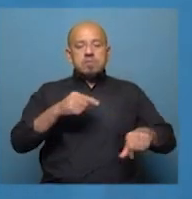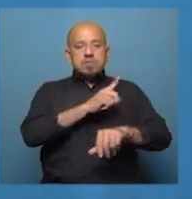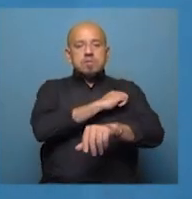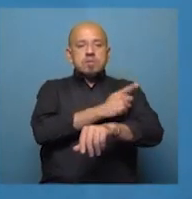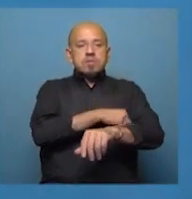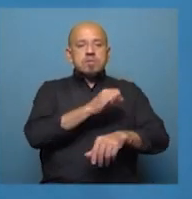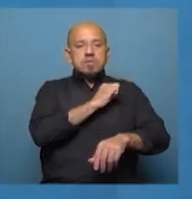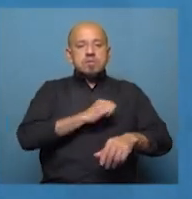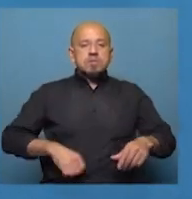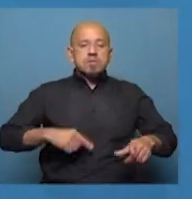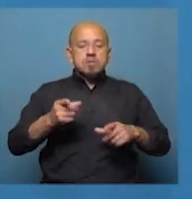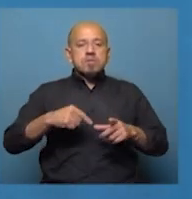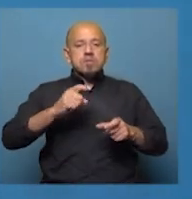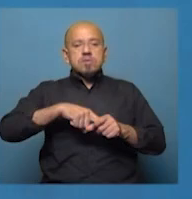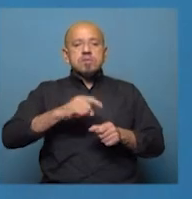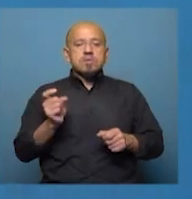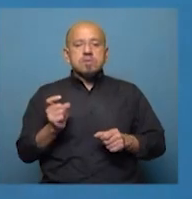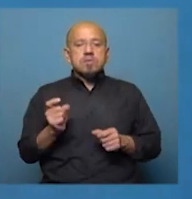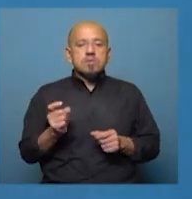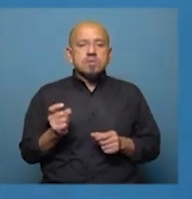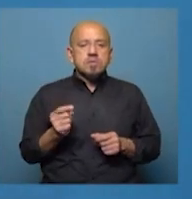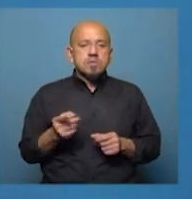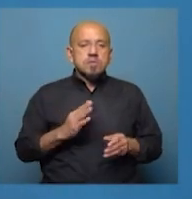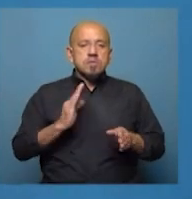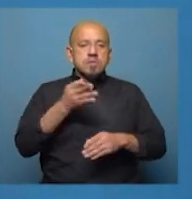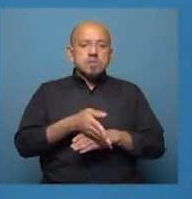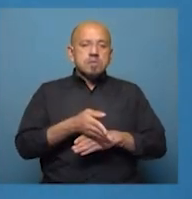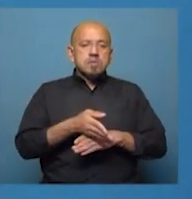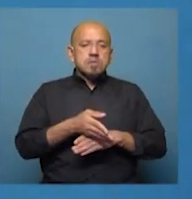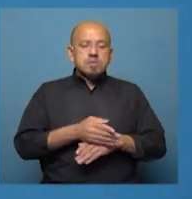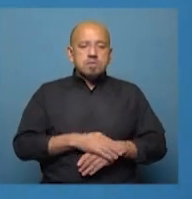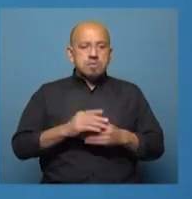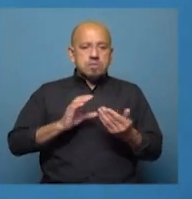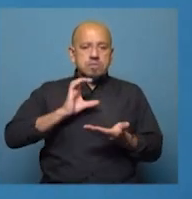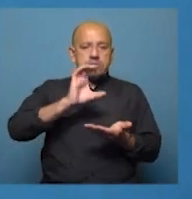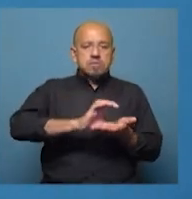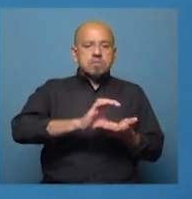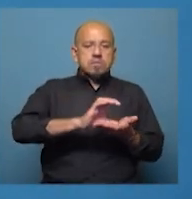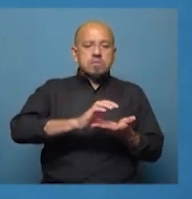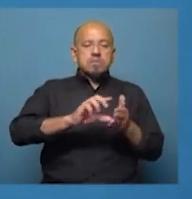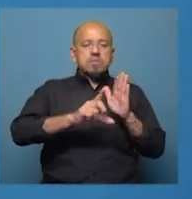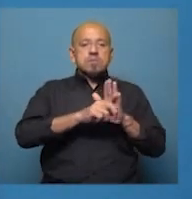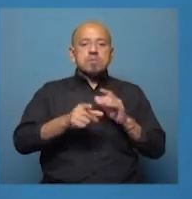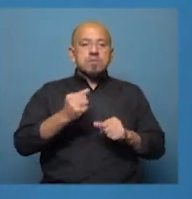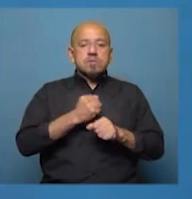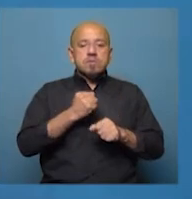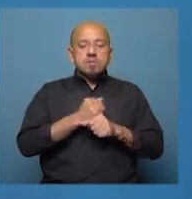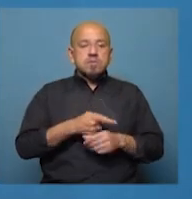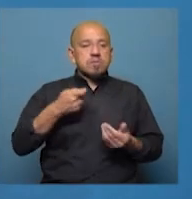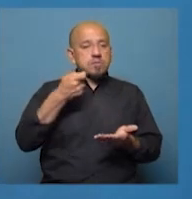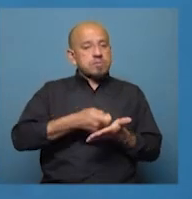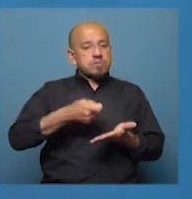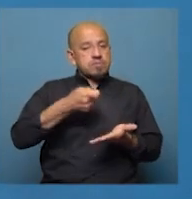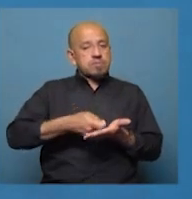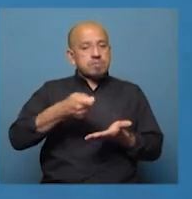acá se los excluye de este acceder a las indemnizaciones que establece esta ley los trabajadores aportaron